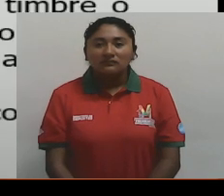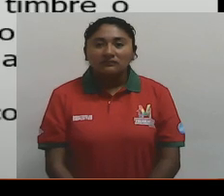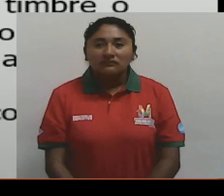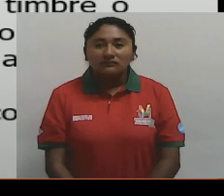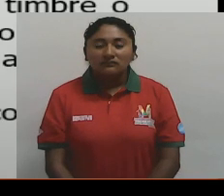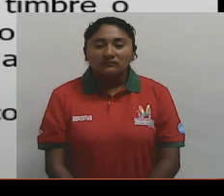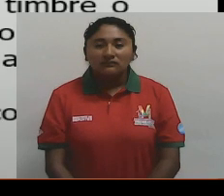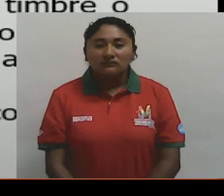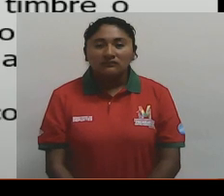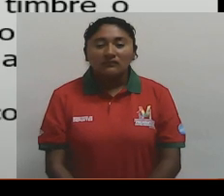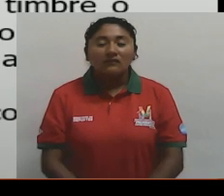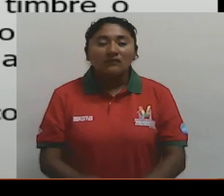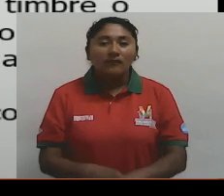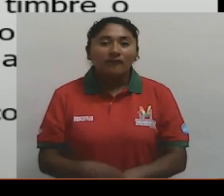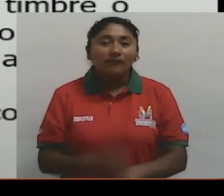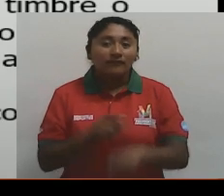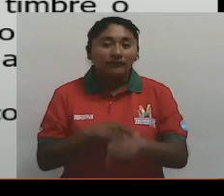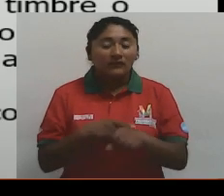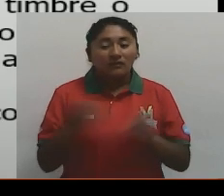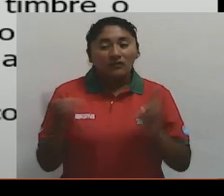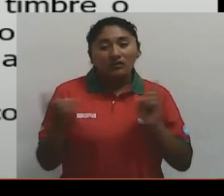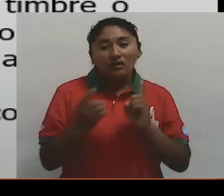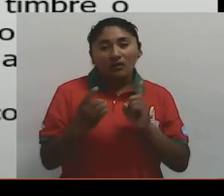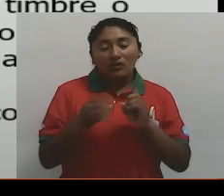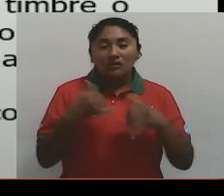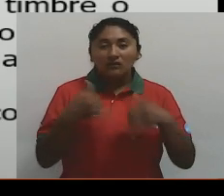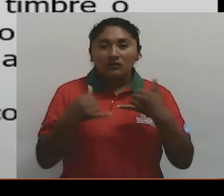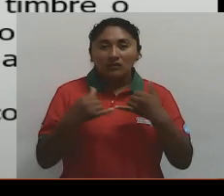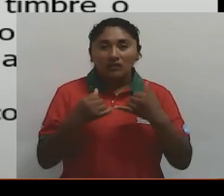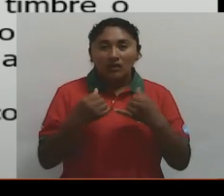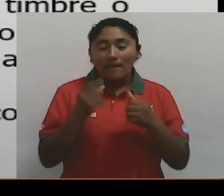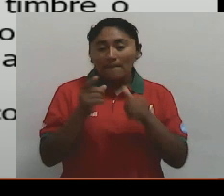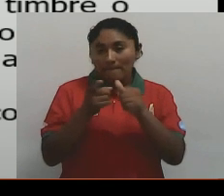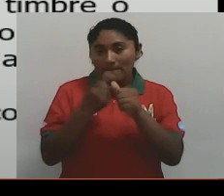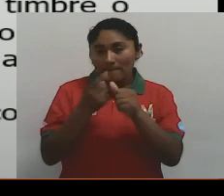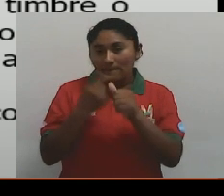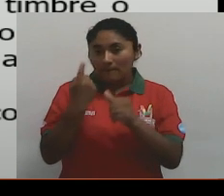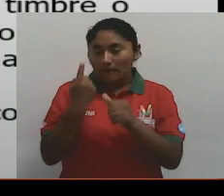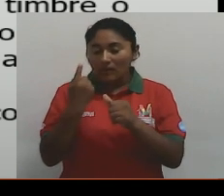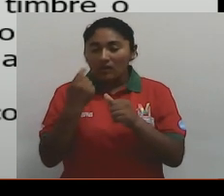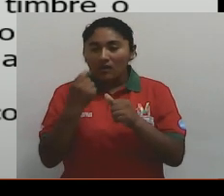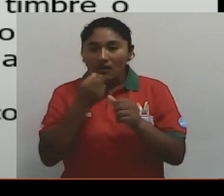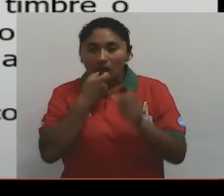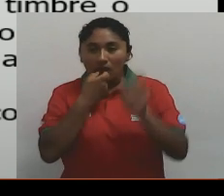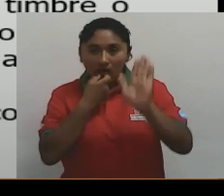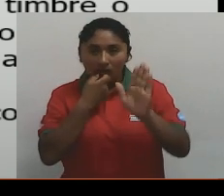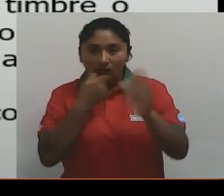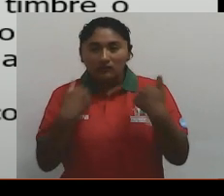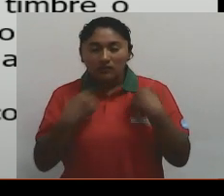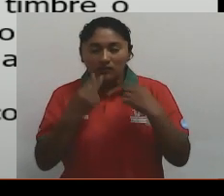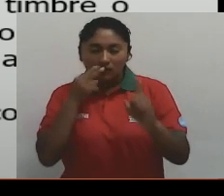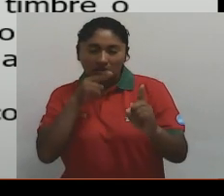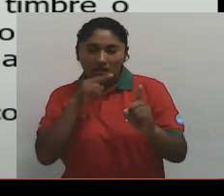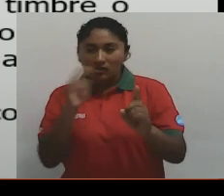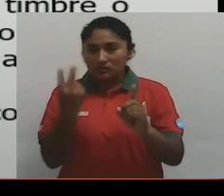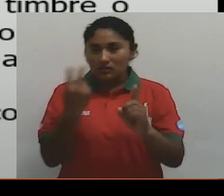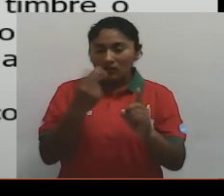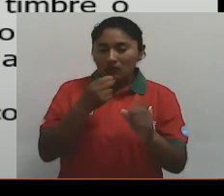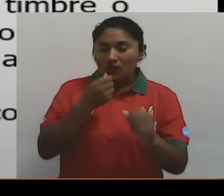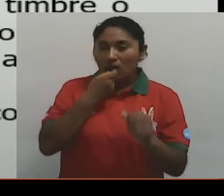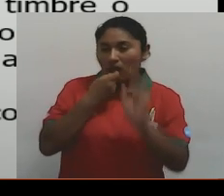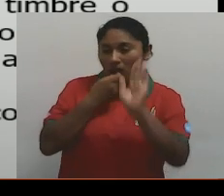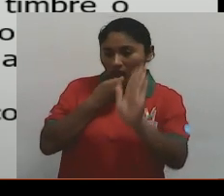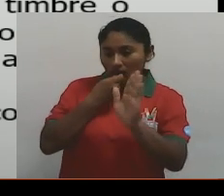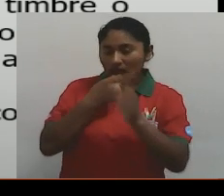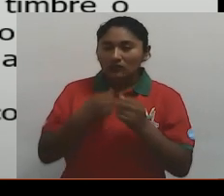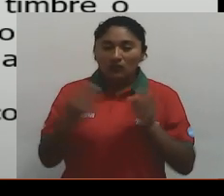Durante el encuentro, el primer árbitro debe mirar a menudo al segundo árbitro, si es posible, después de cada rally y también antes de cada silbato para la